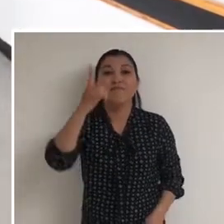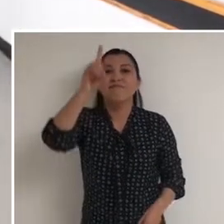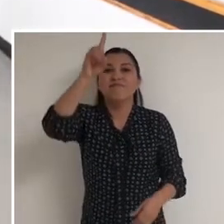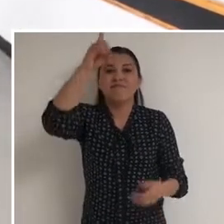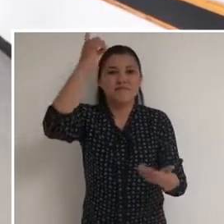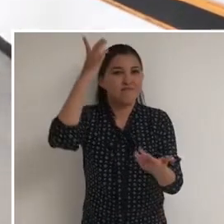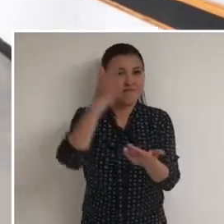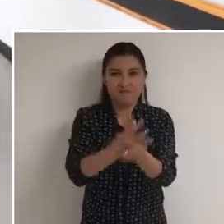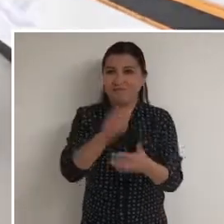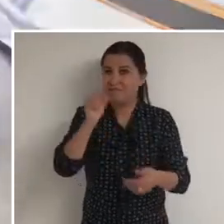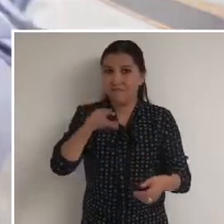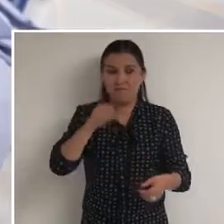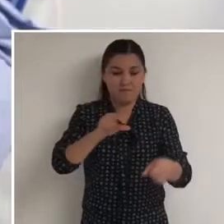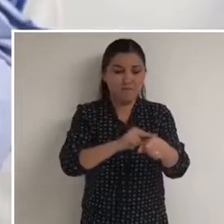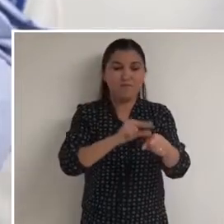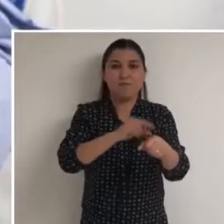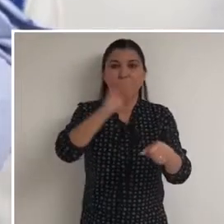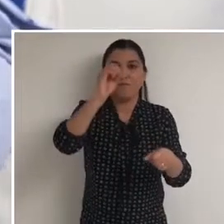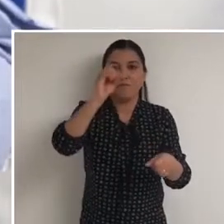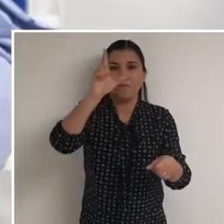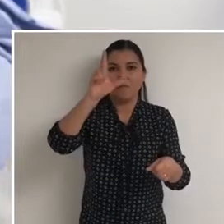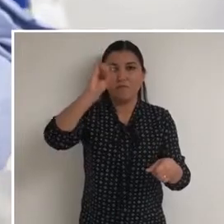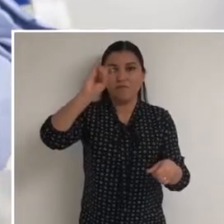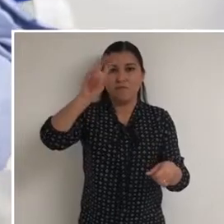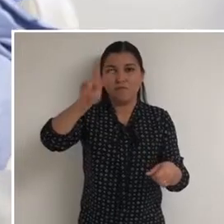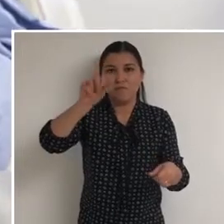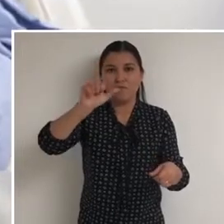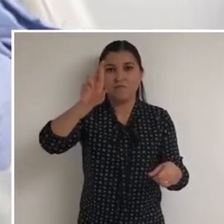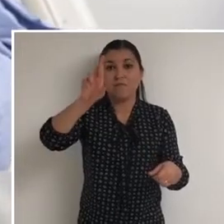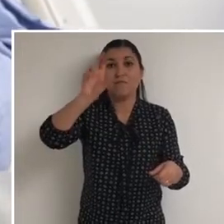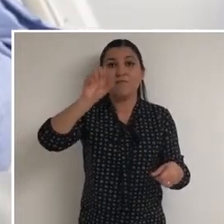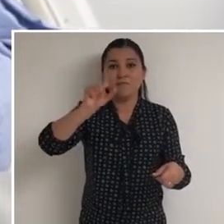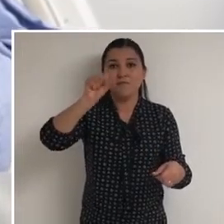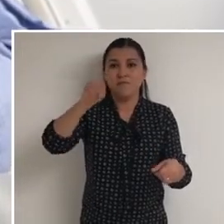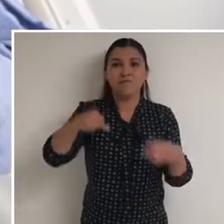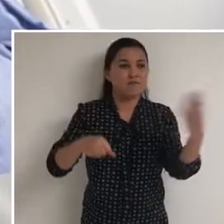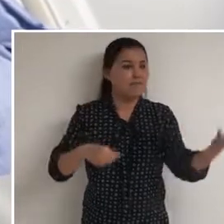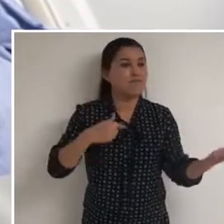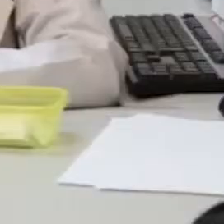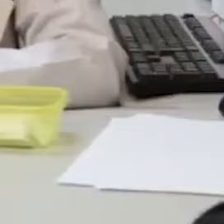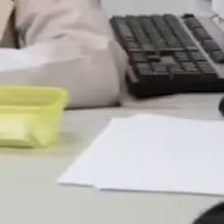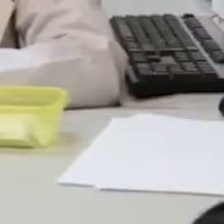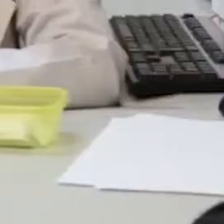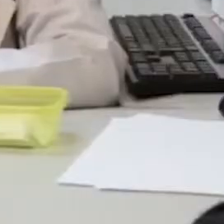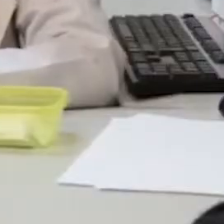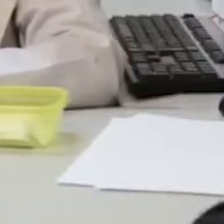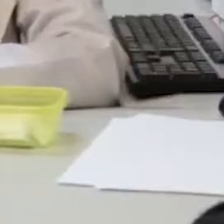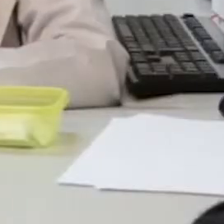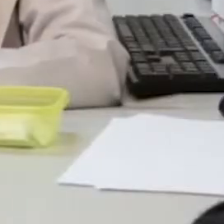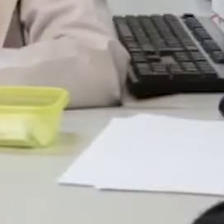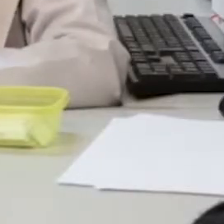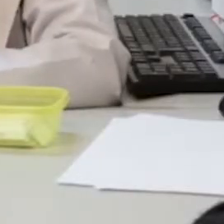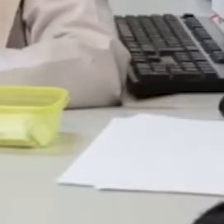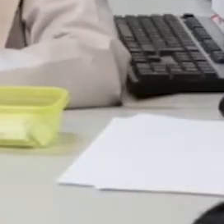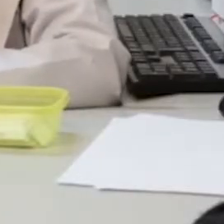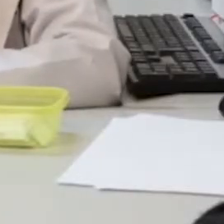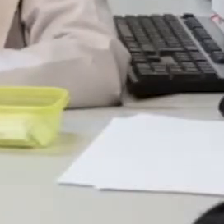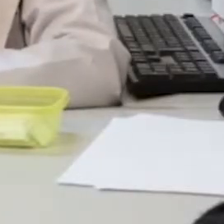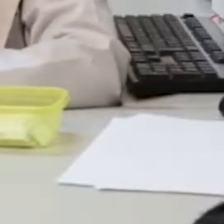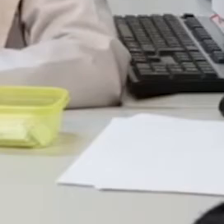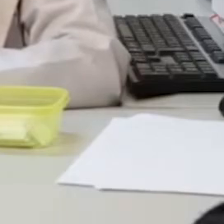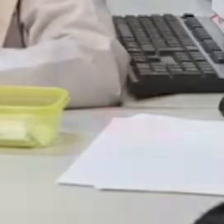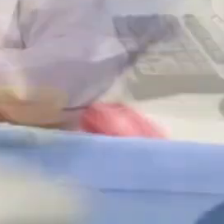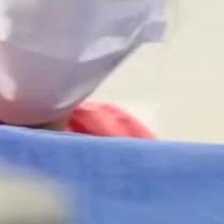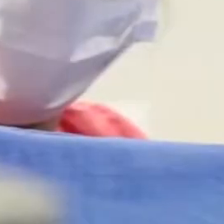quedado reservada dentro del presupuesto de egresos de la federación aprobado para 2019 con información de maribel